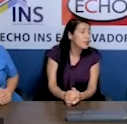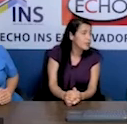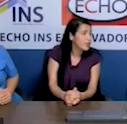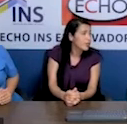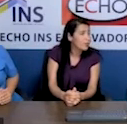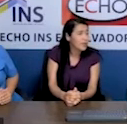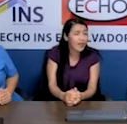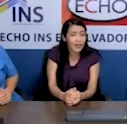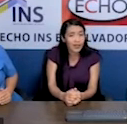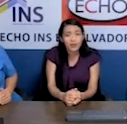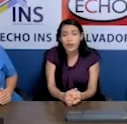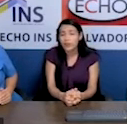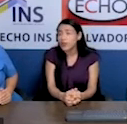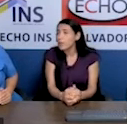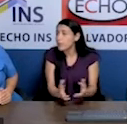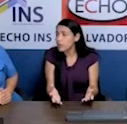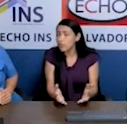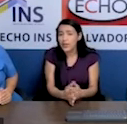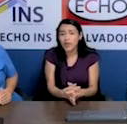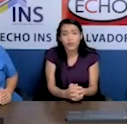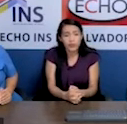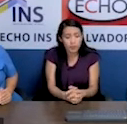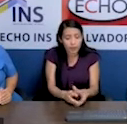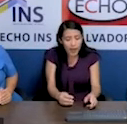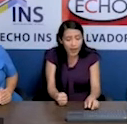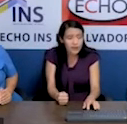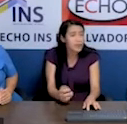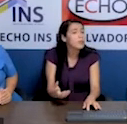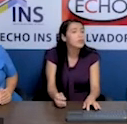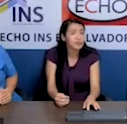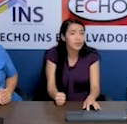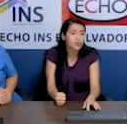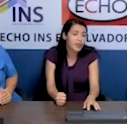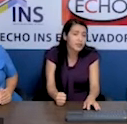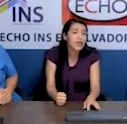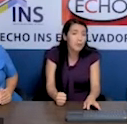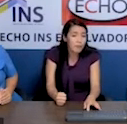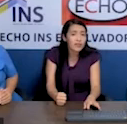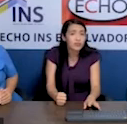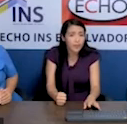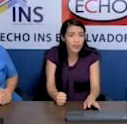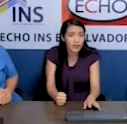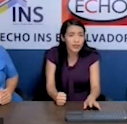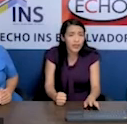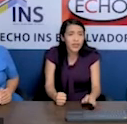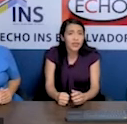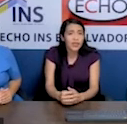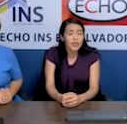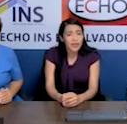también el pronóstico, ¿verdad? Cuando es múltiple, cuando son bajas, el pronóstico es más